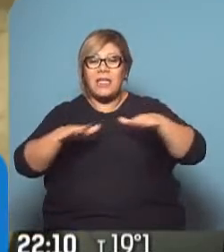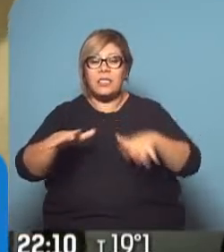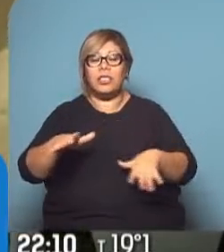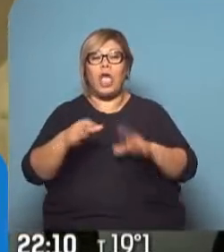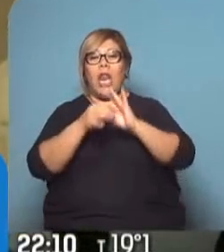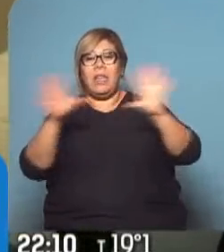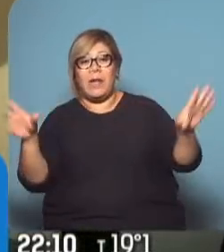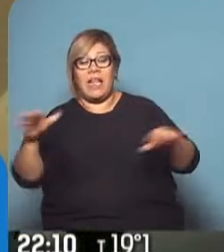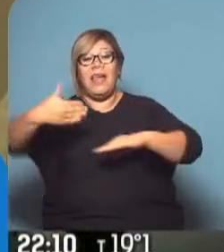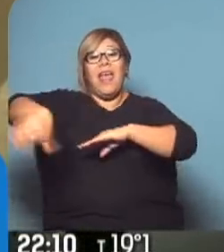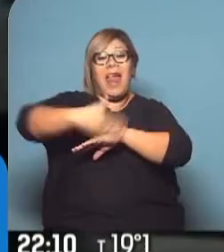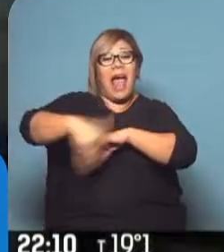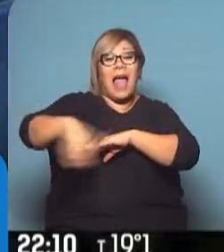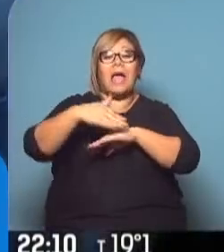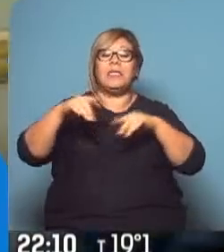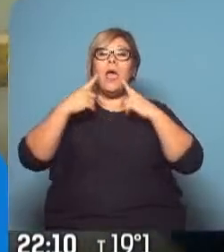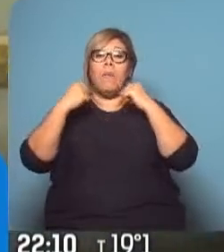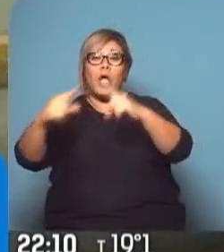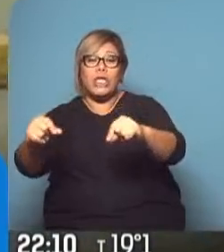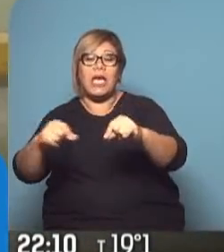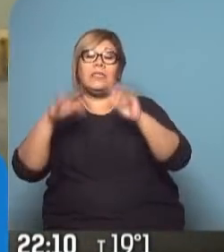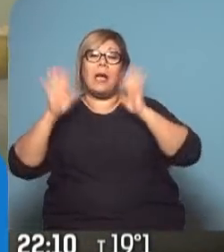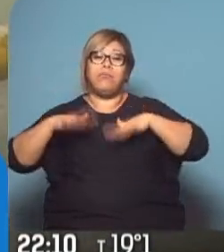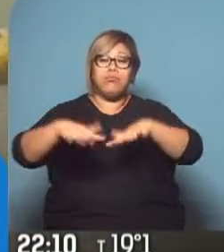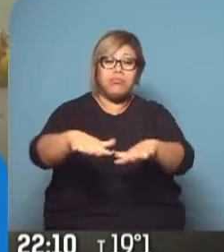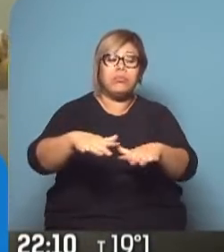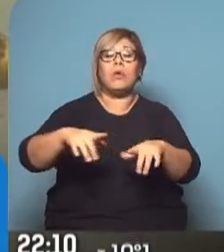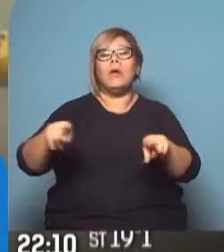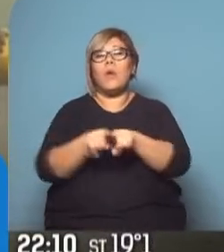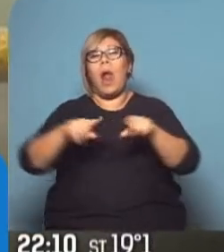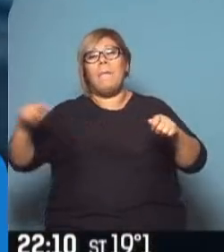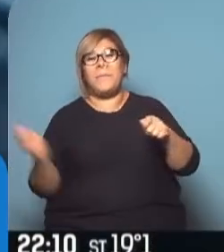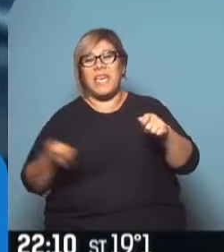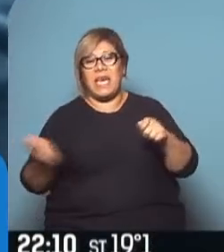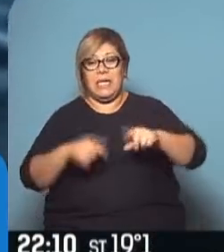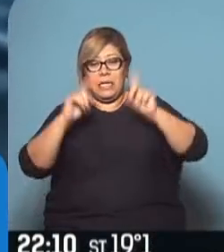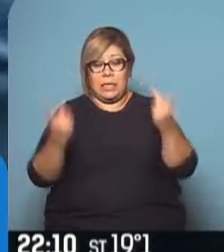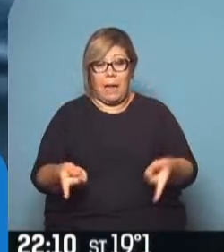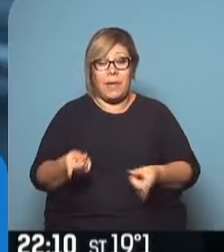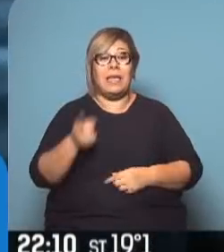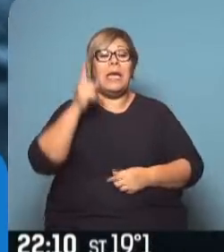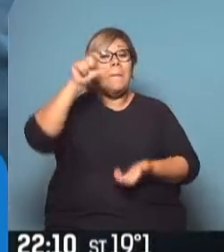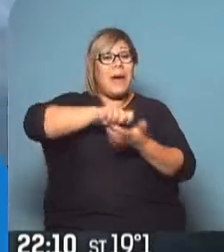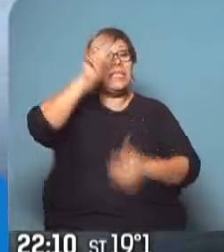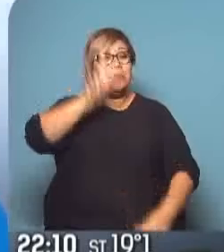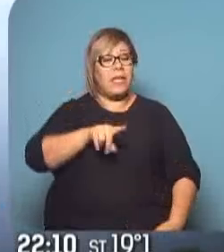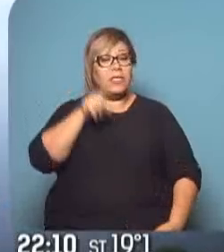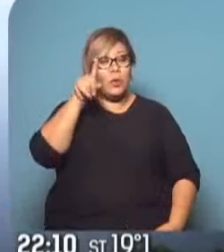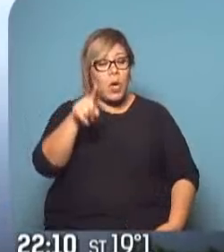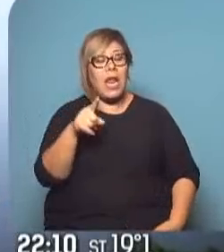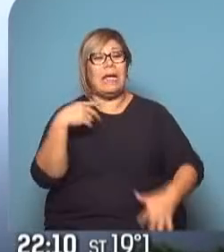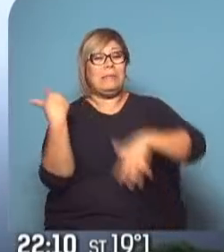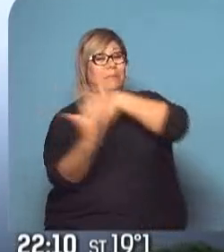las calles de las principales ciudades del país. Una vez más, la crisis tiene final abierto.